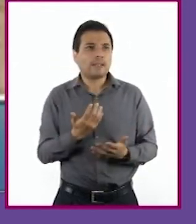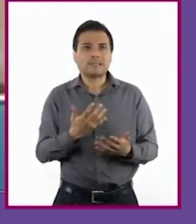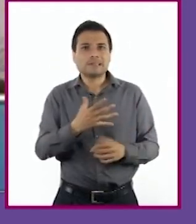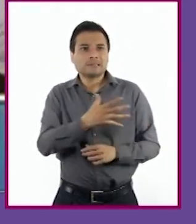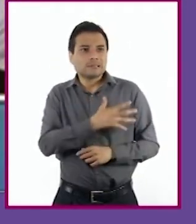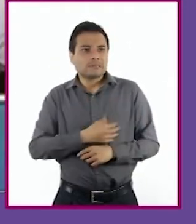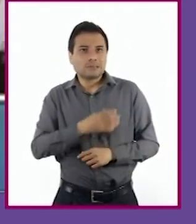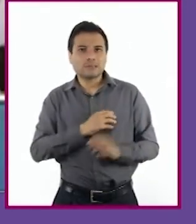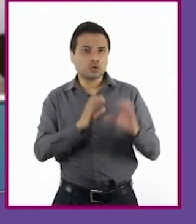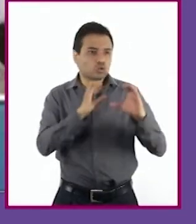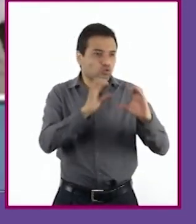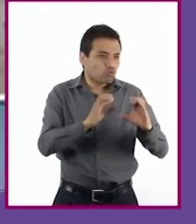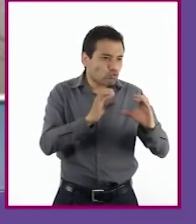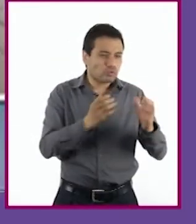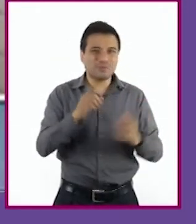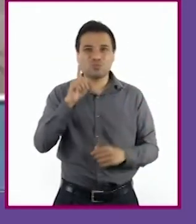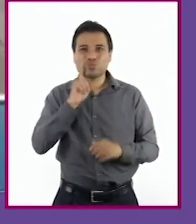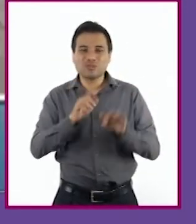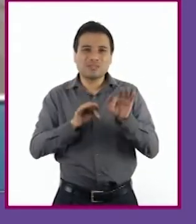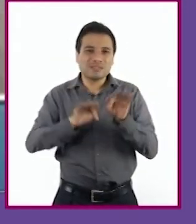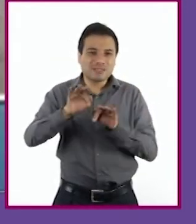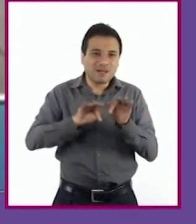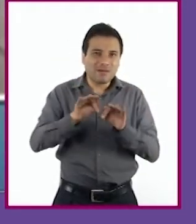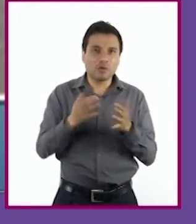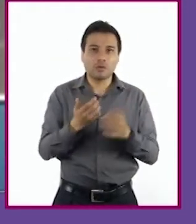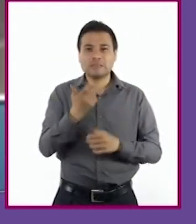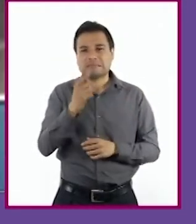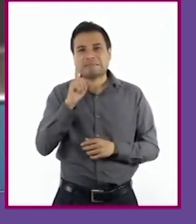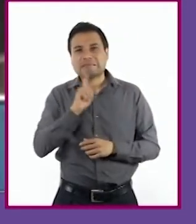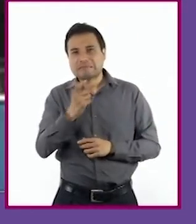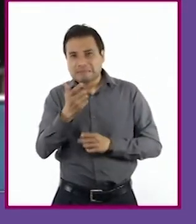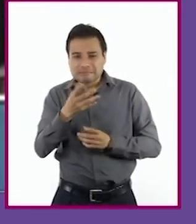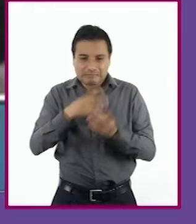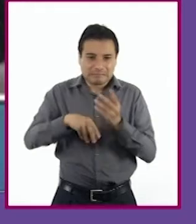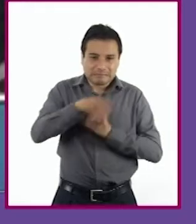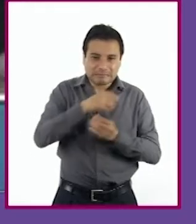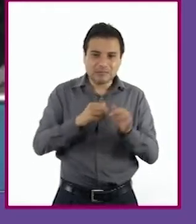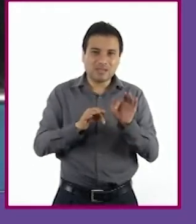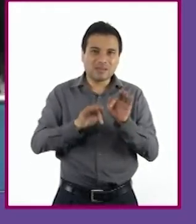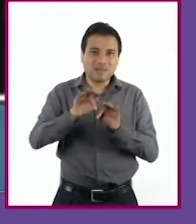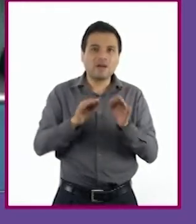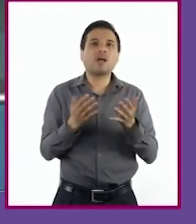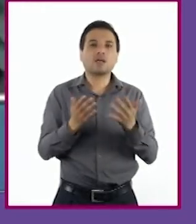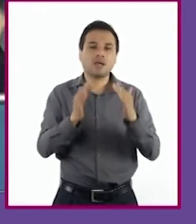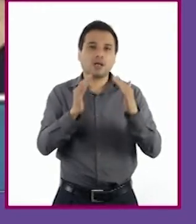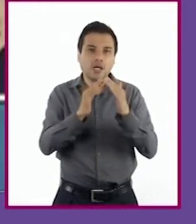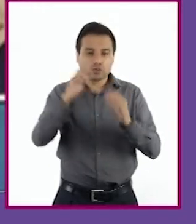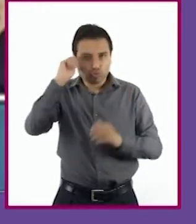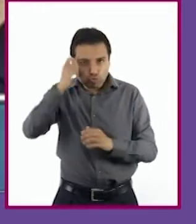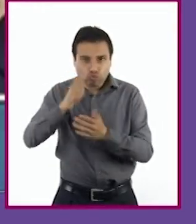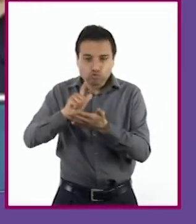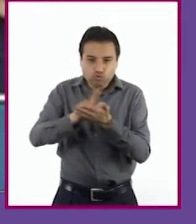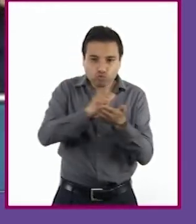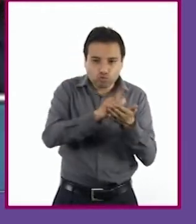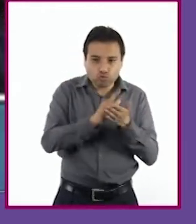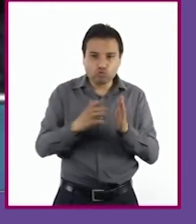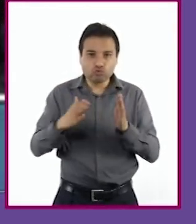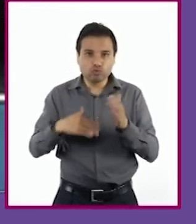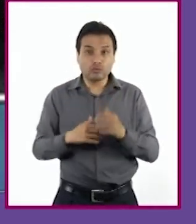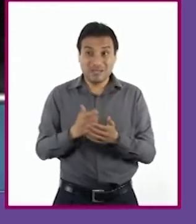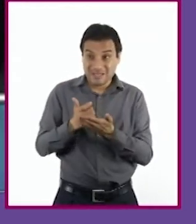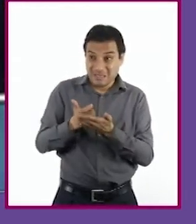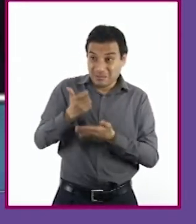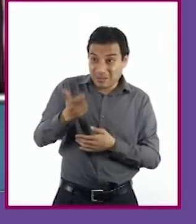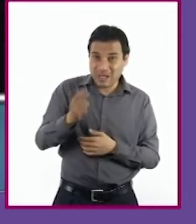mientras salían a trabajar. Eran de escasos recursos, trabajaban como empleadas domésticas. Sus sueldos no